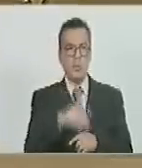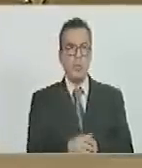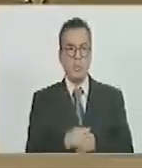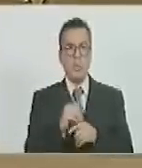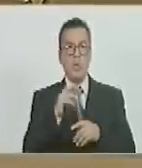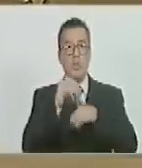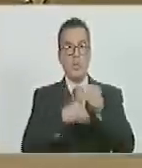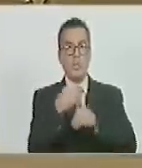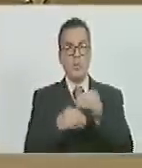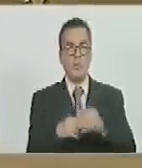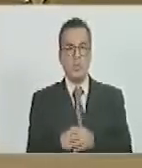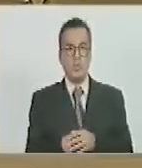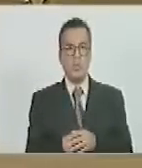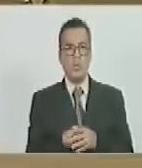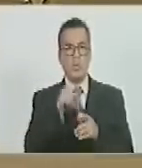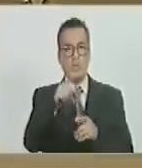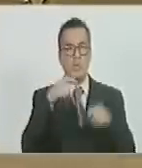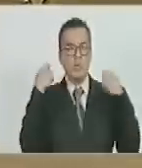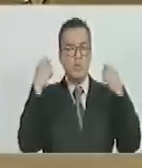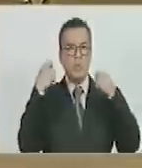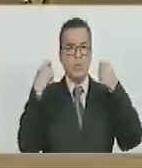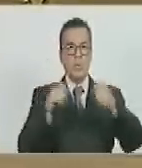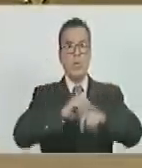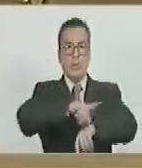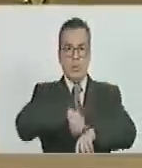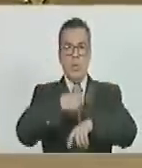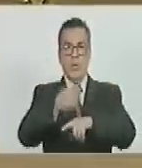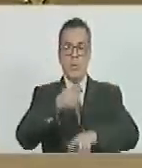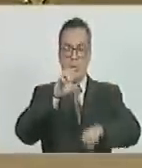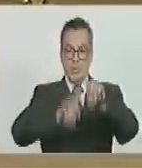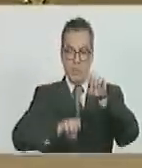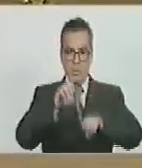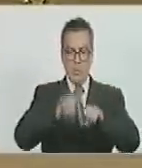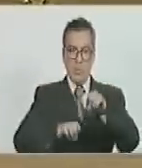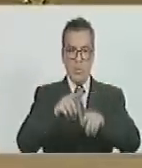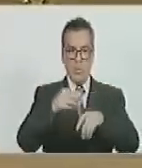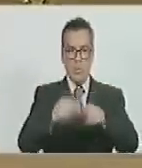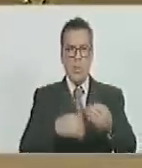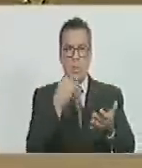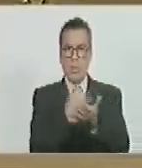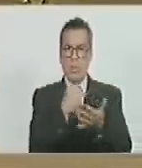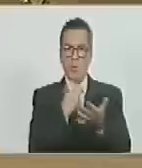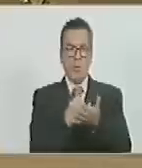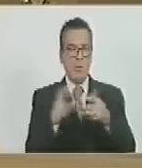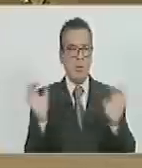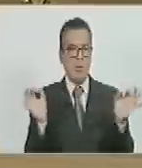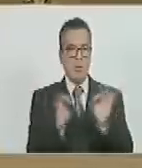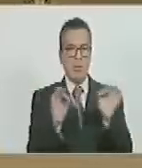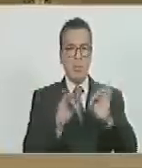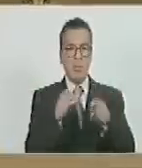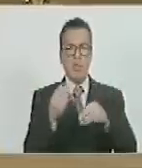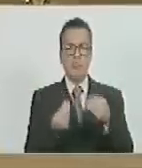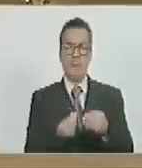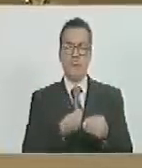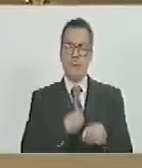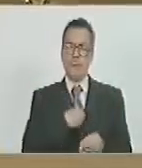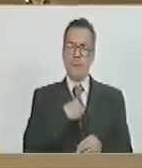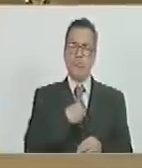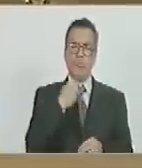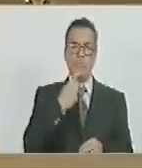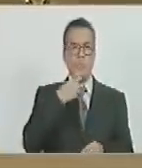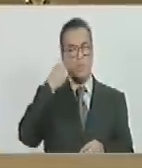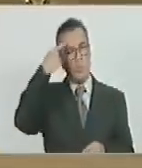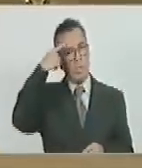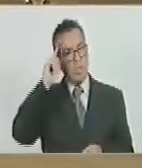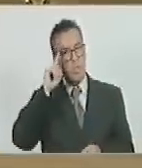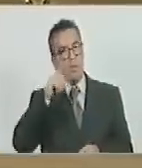había postulado. Ese reclamo, luego de haber sido analizado, no consigna pruebas fehacientes, genera muchas dudas, pero sin